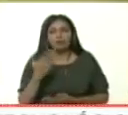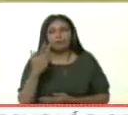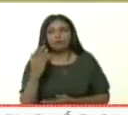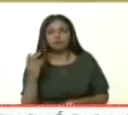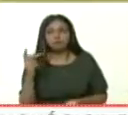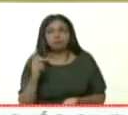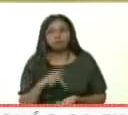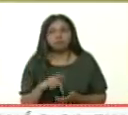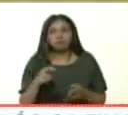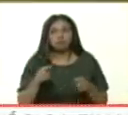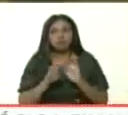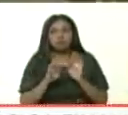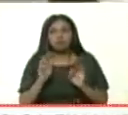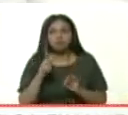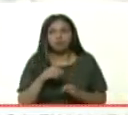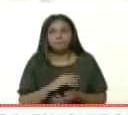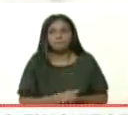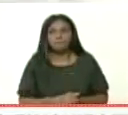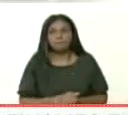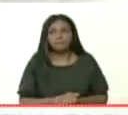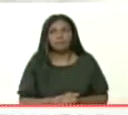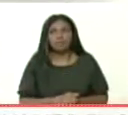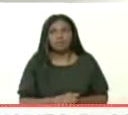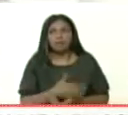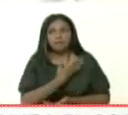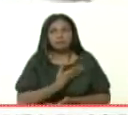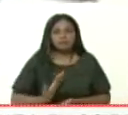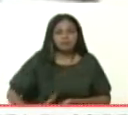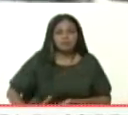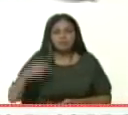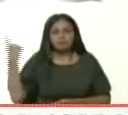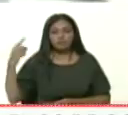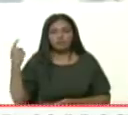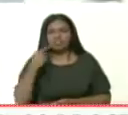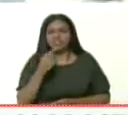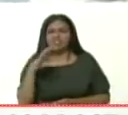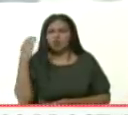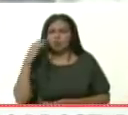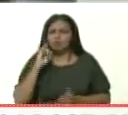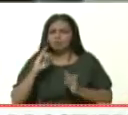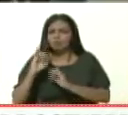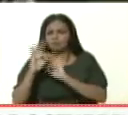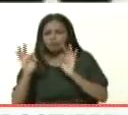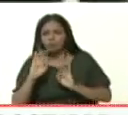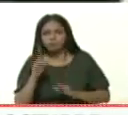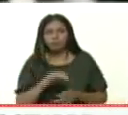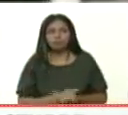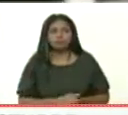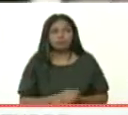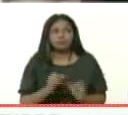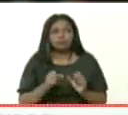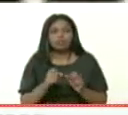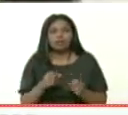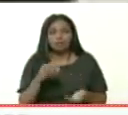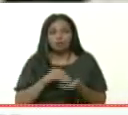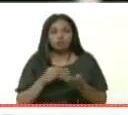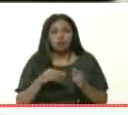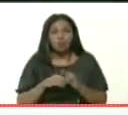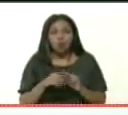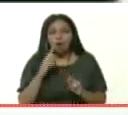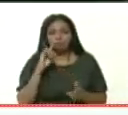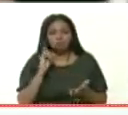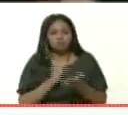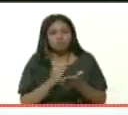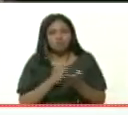en el helicóptero de Iván Duque. ¿Qué dice Colombia de esto? Así es. Entonces queda completamente establecido por el